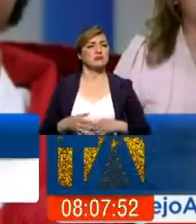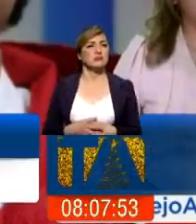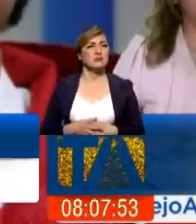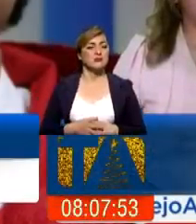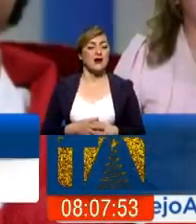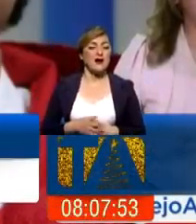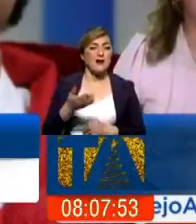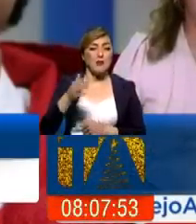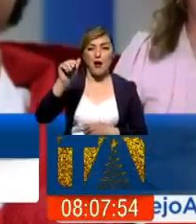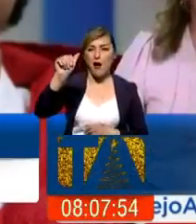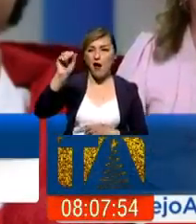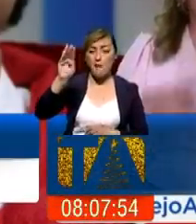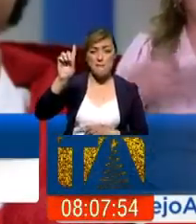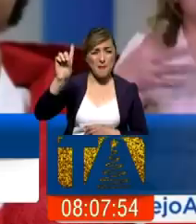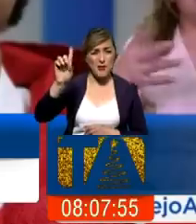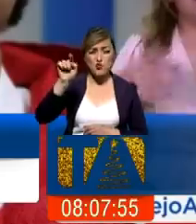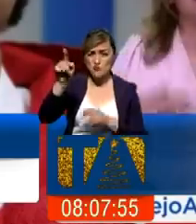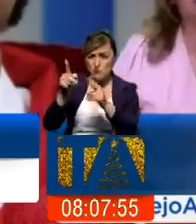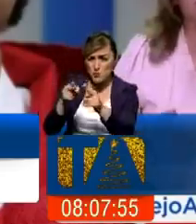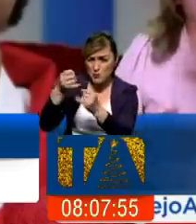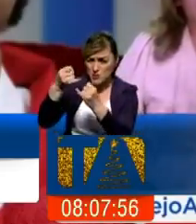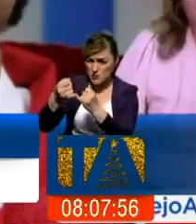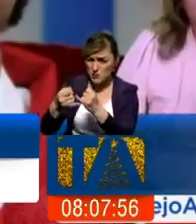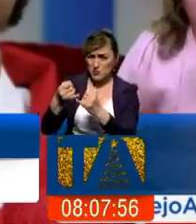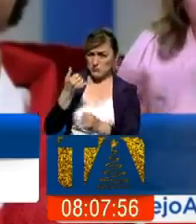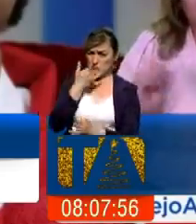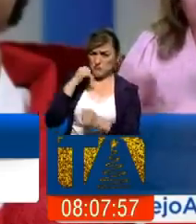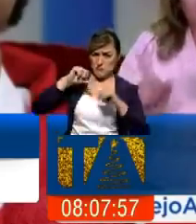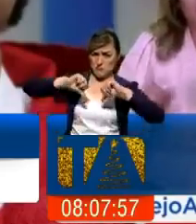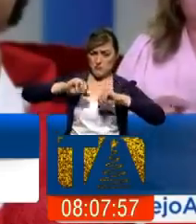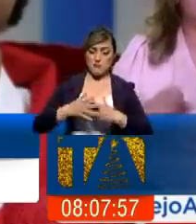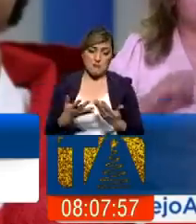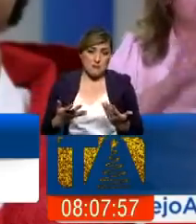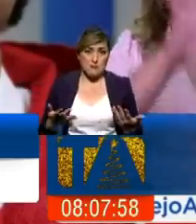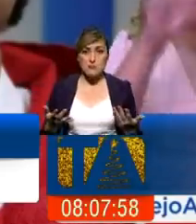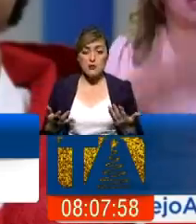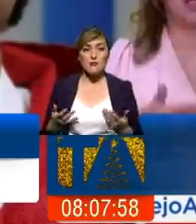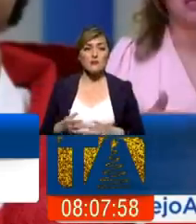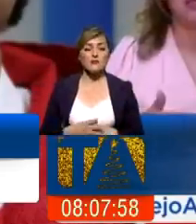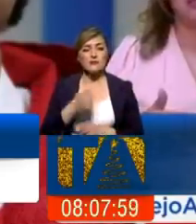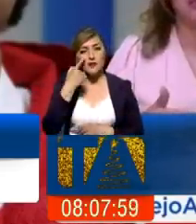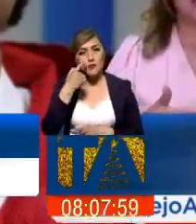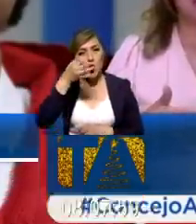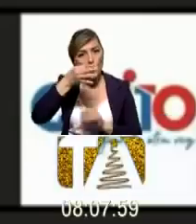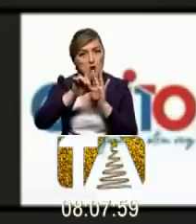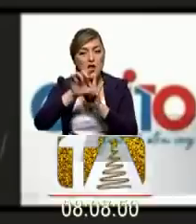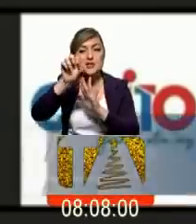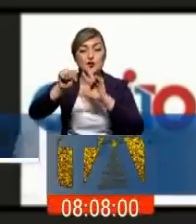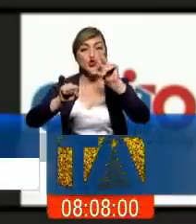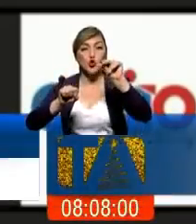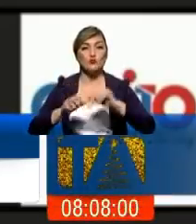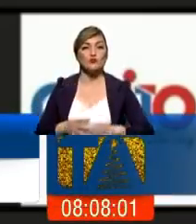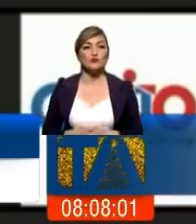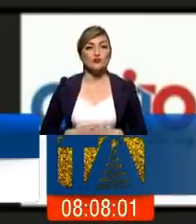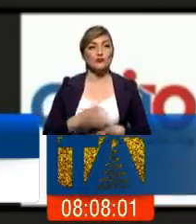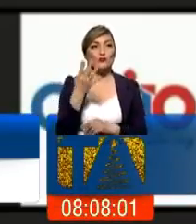que sea eso pecado, ¿no? Entonces, no, es lo absoluto. Claro, entonces lo único que hay que ver es si se cumple con la ley. Entre el